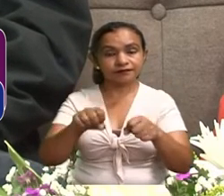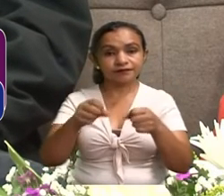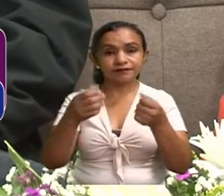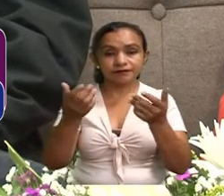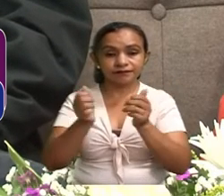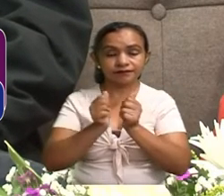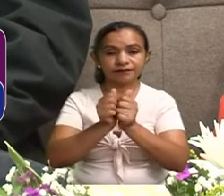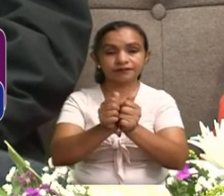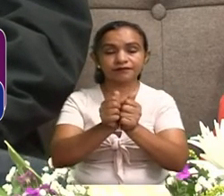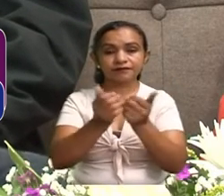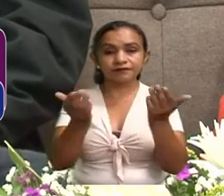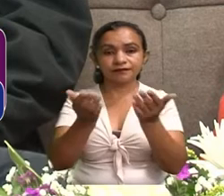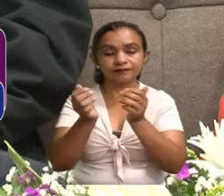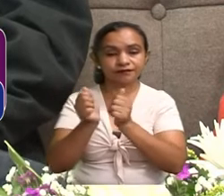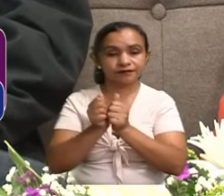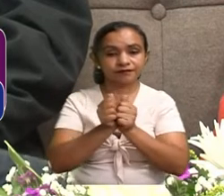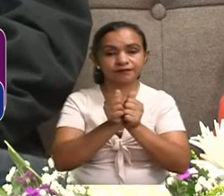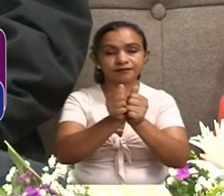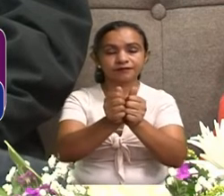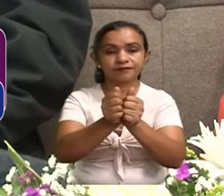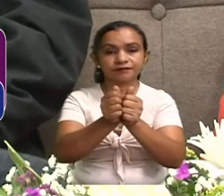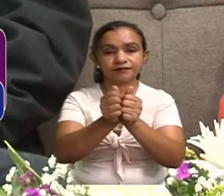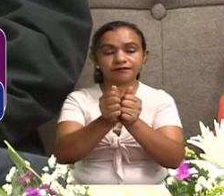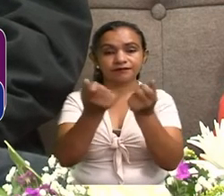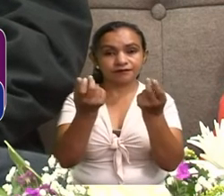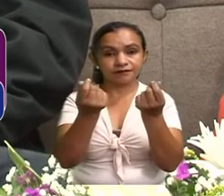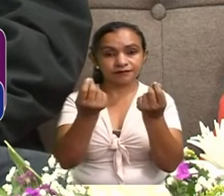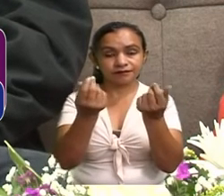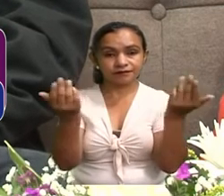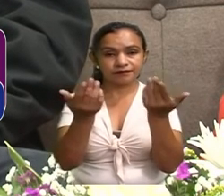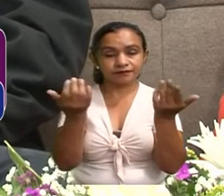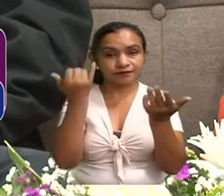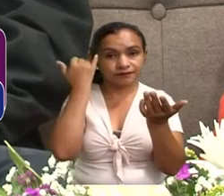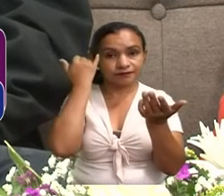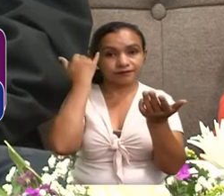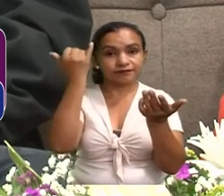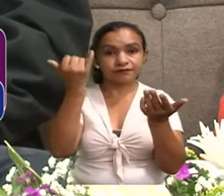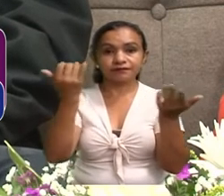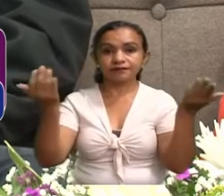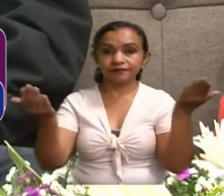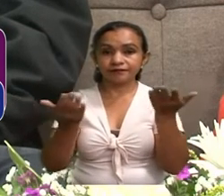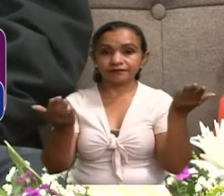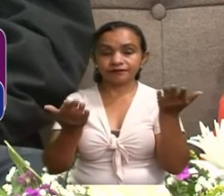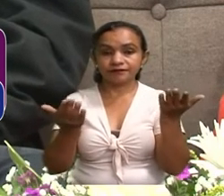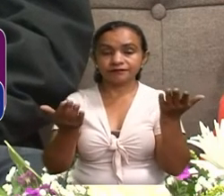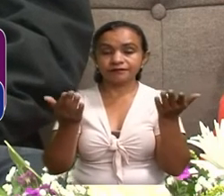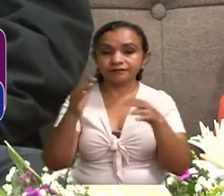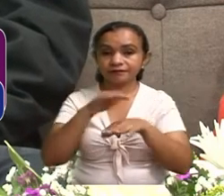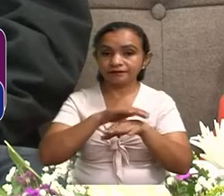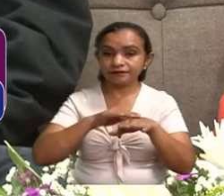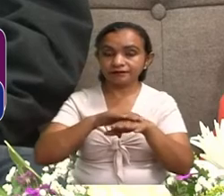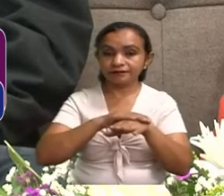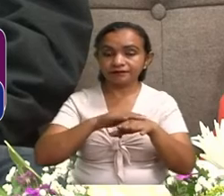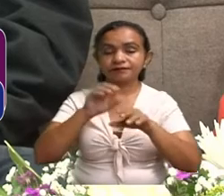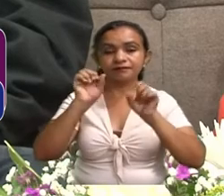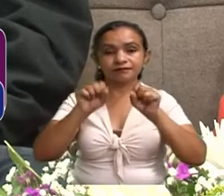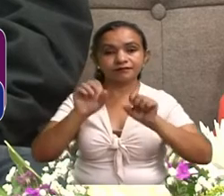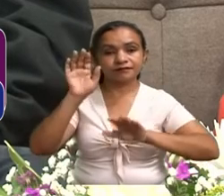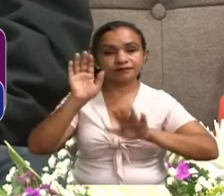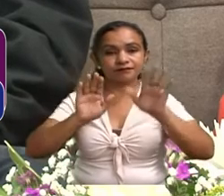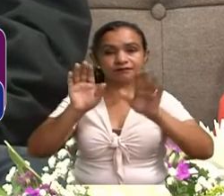toda esta cosa. Es un acompañamiento no solo en recursos, sino que en ideas y los permisos para que participen esta